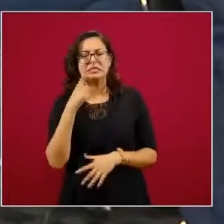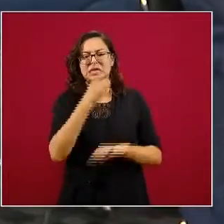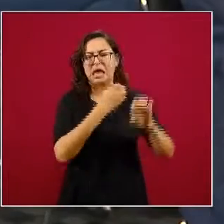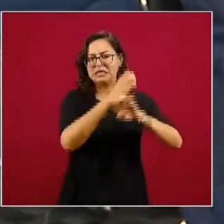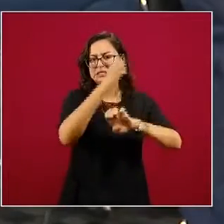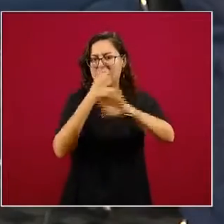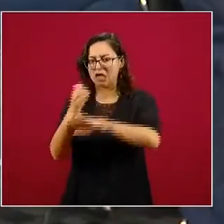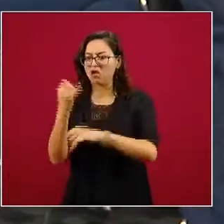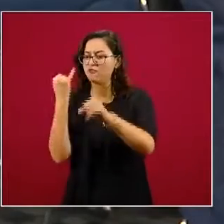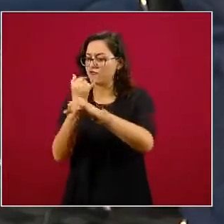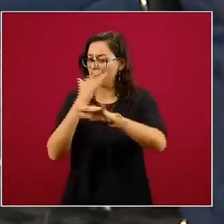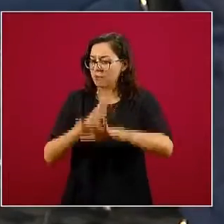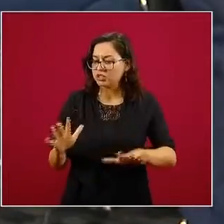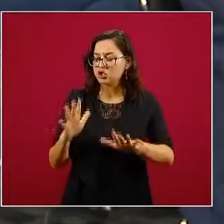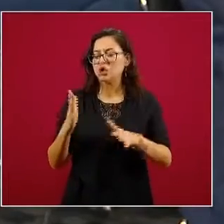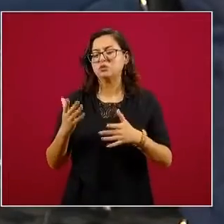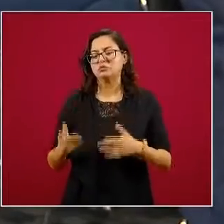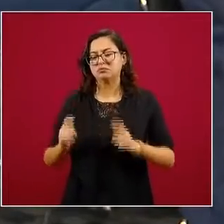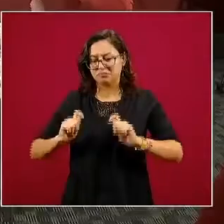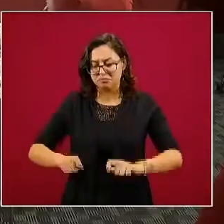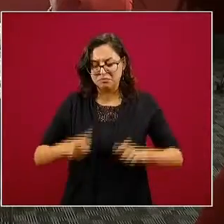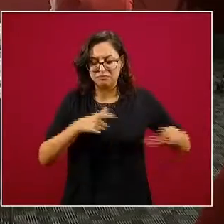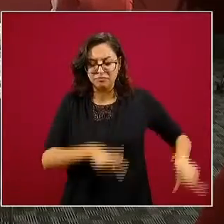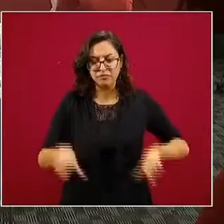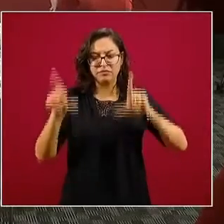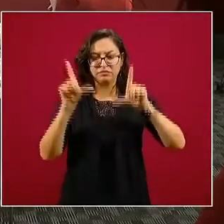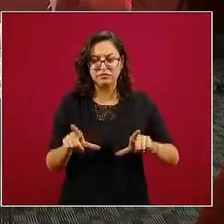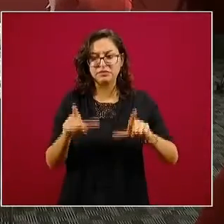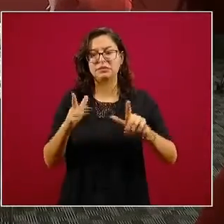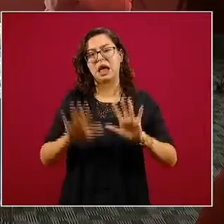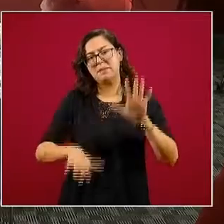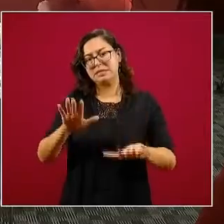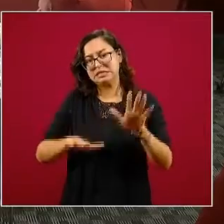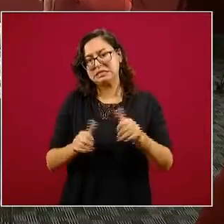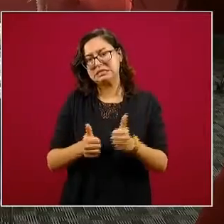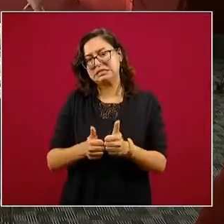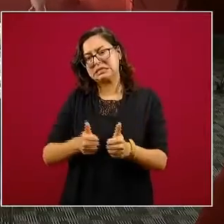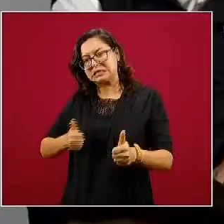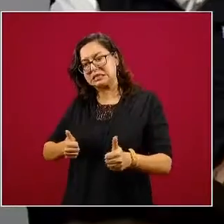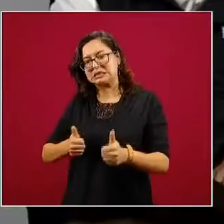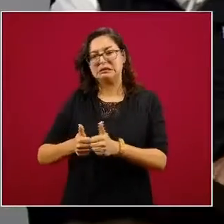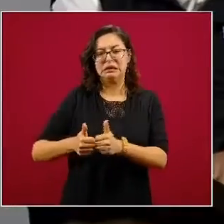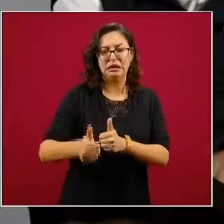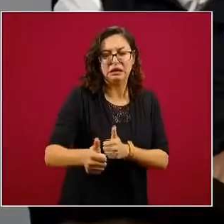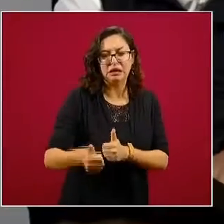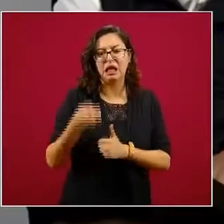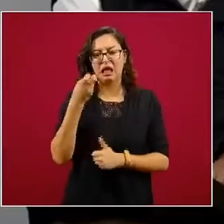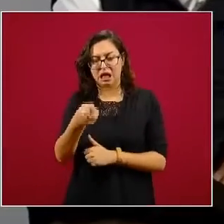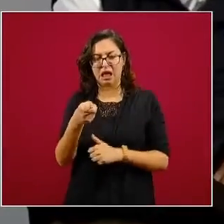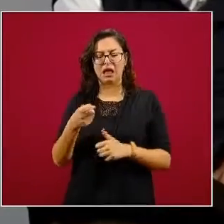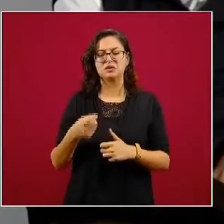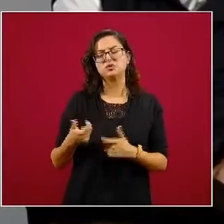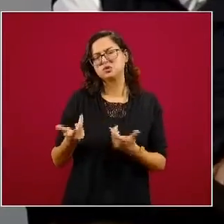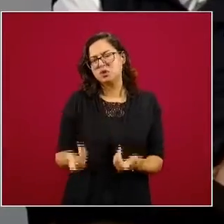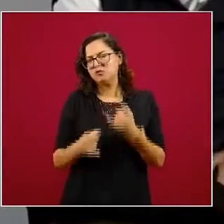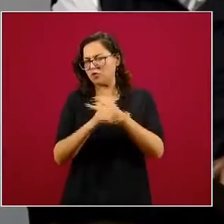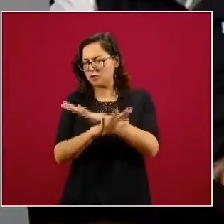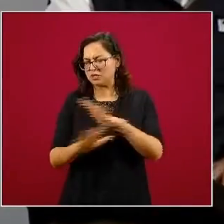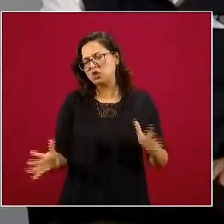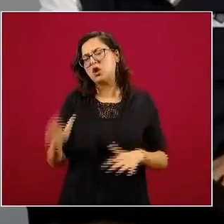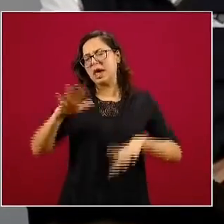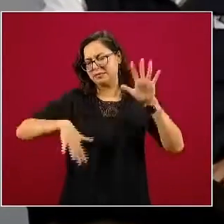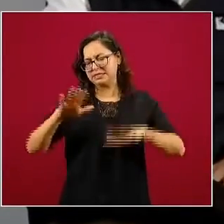autoridades sanitarias de acuerdo a la Ley General de Salud. Entonces es natural que eso implique una carga